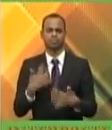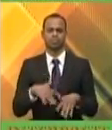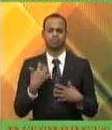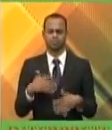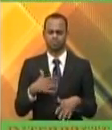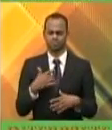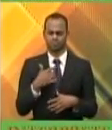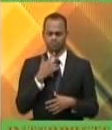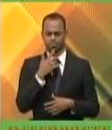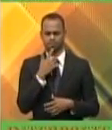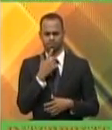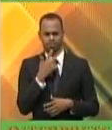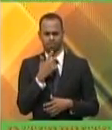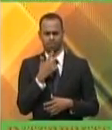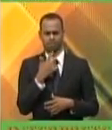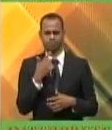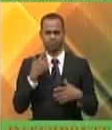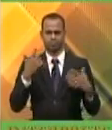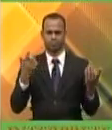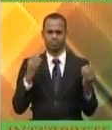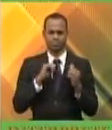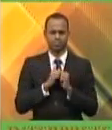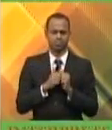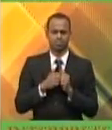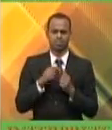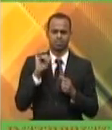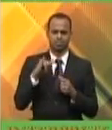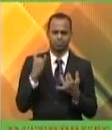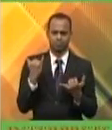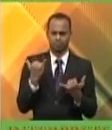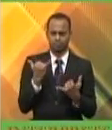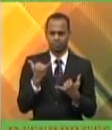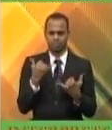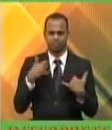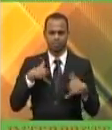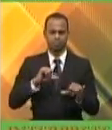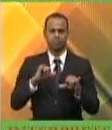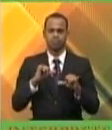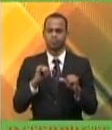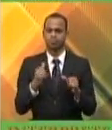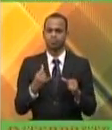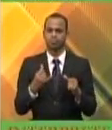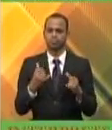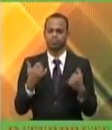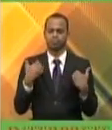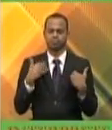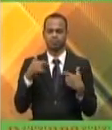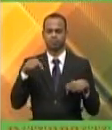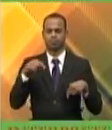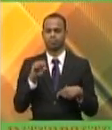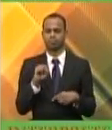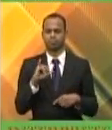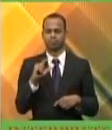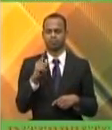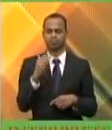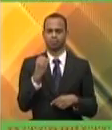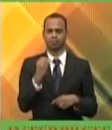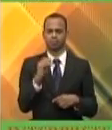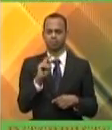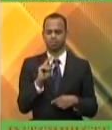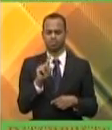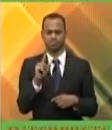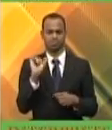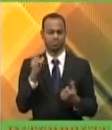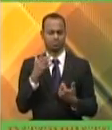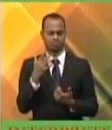pero como como va a hacer que esta altura del juego todavía tengo el siglo 21 donde todos tenemos un